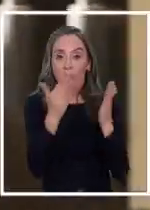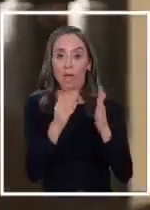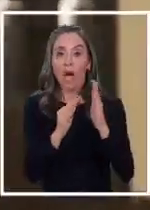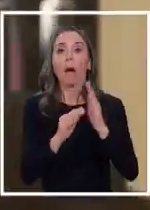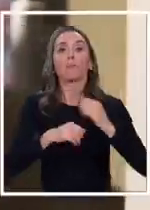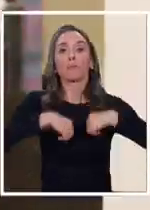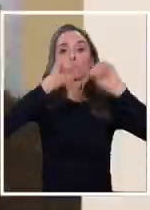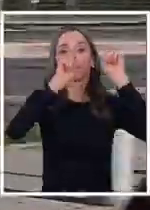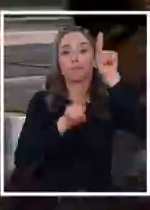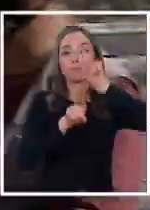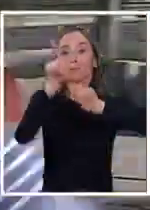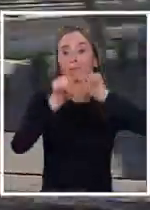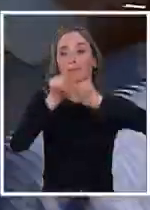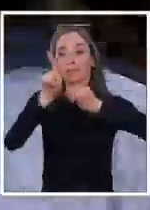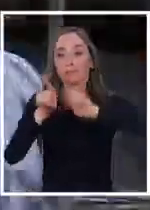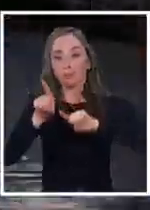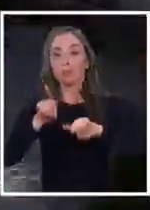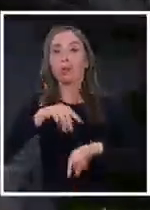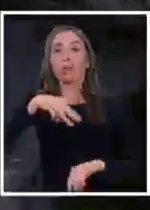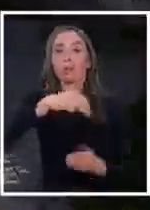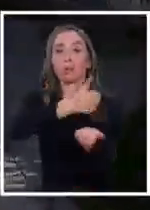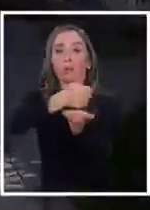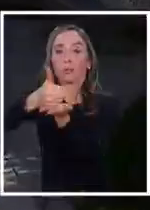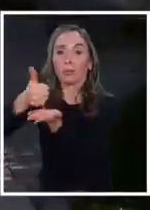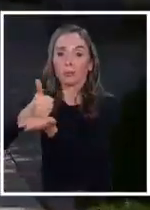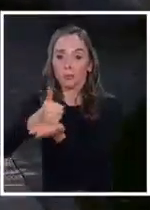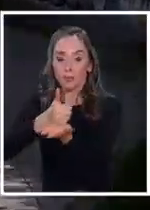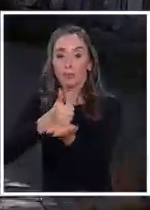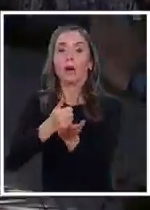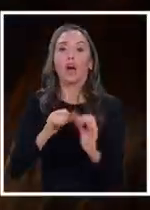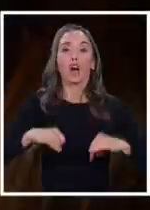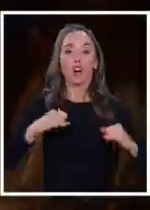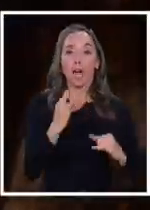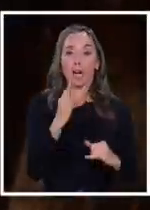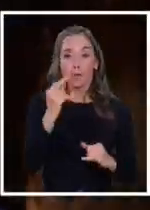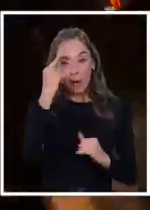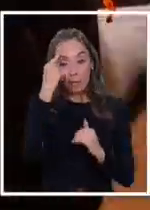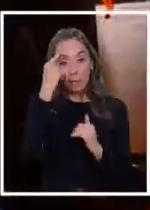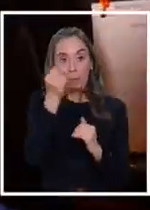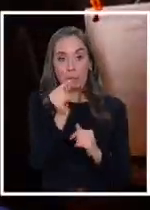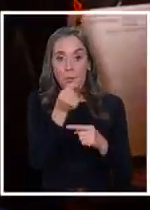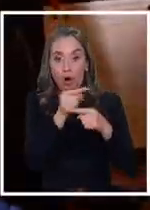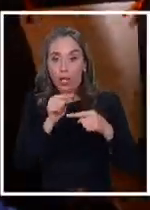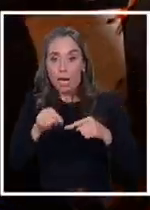estas municipales. Todos jóvenes manifestaron su proyección a pocas